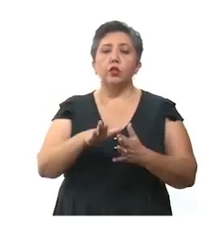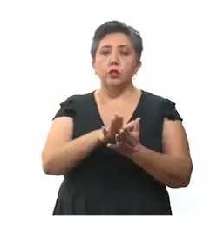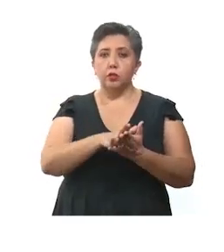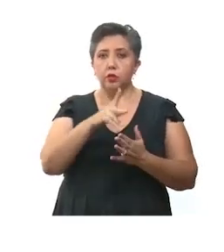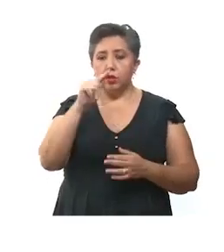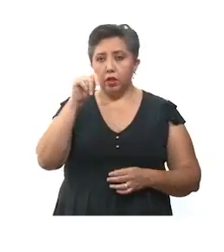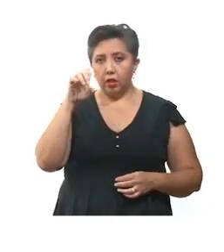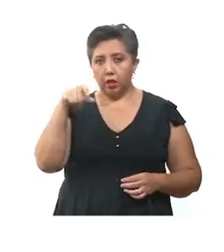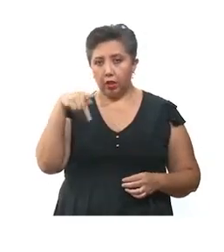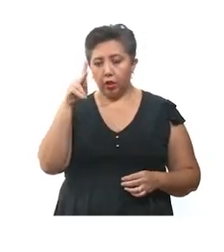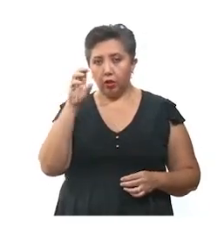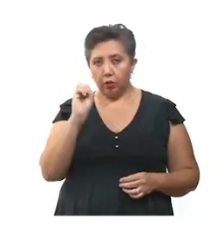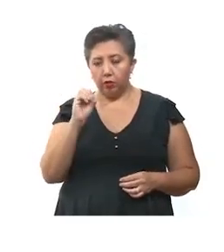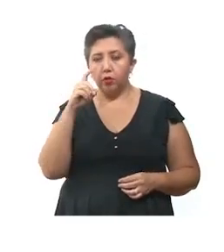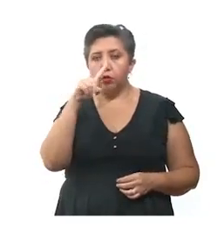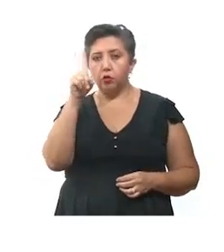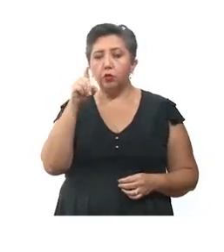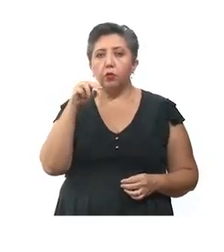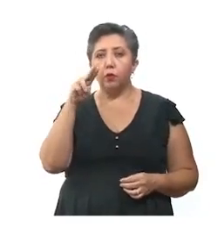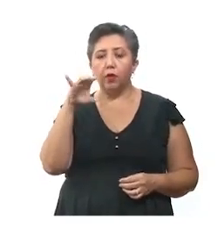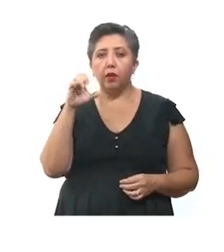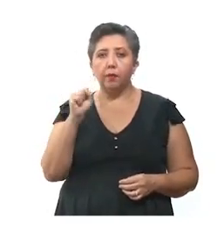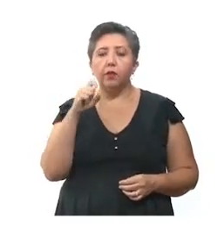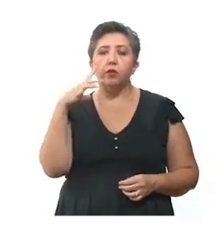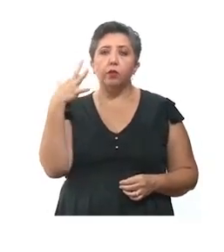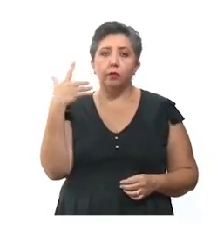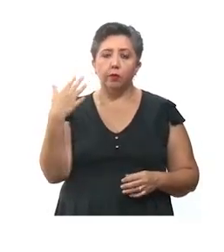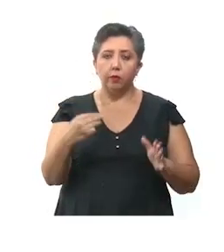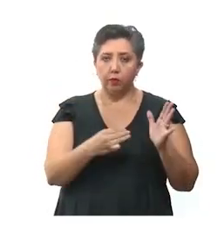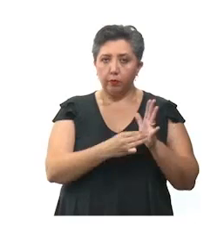Tecó, Tecom, Temozón y Tzucacap. De los